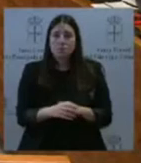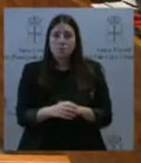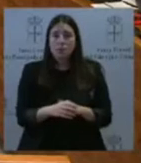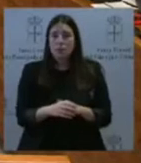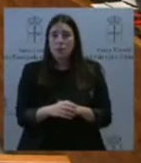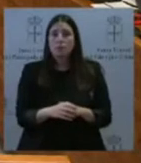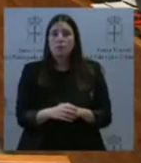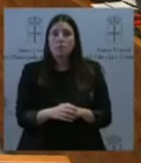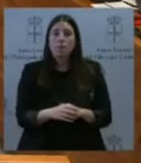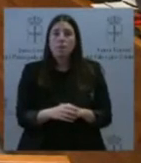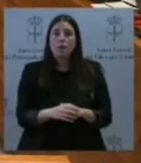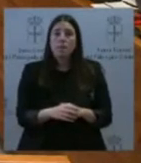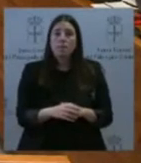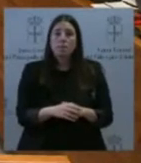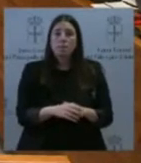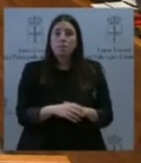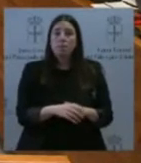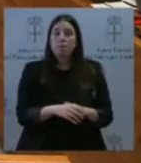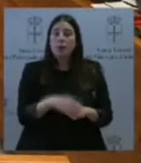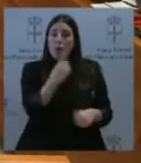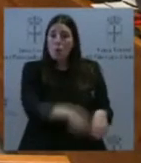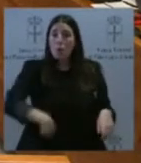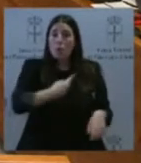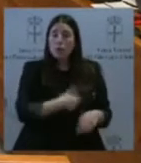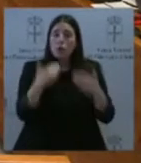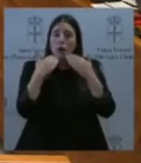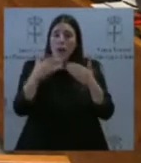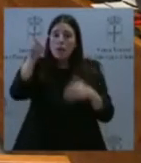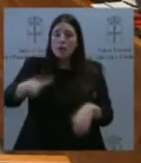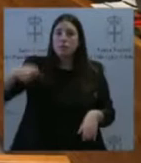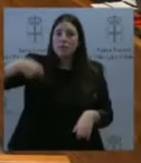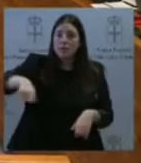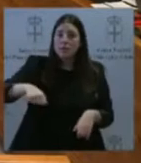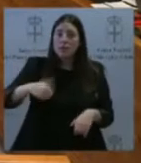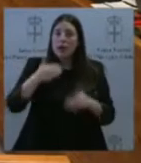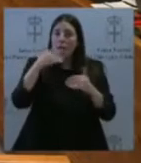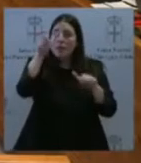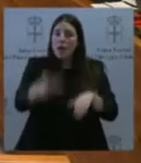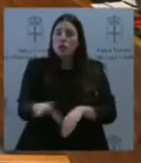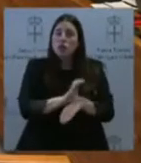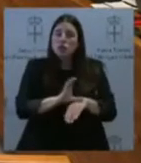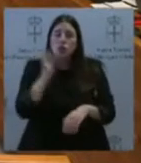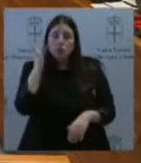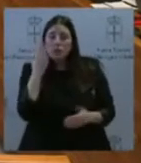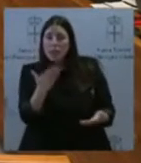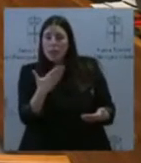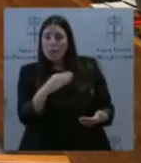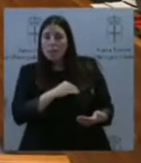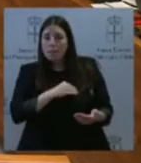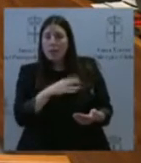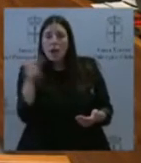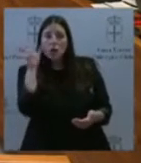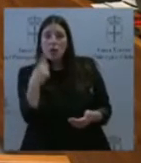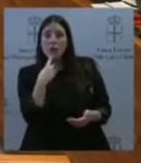Muchas gracias, señor presidente. Muchas gracias también, señora consejera. Me da pena escucharle decir que este centro público está sobredotado. Señora consejera, ningún